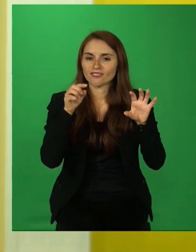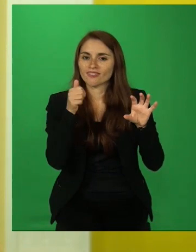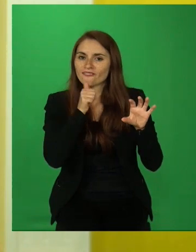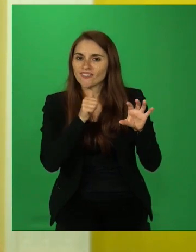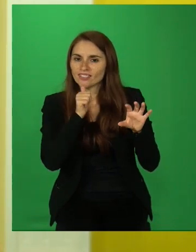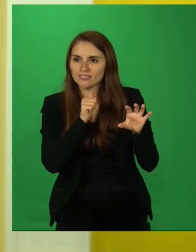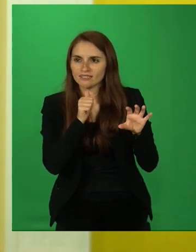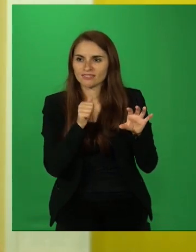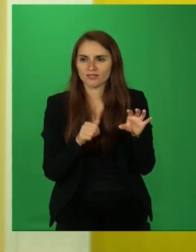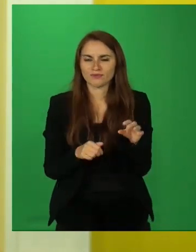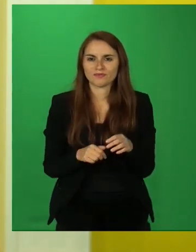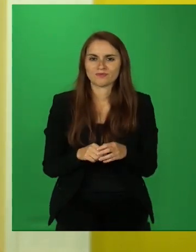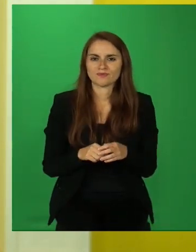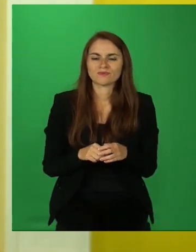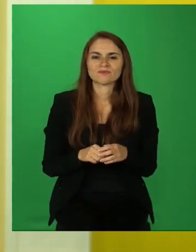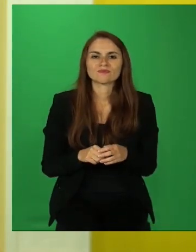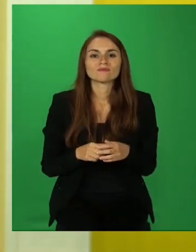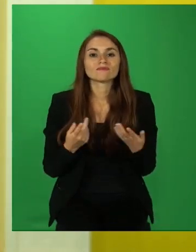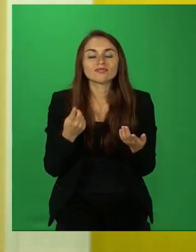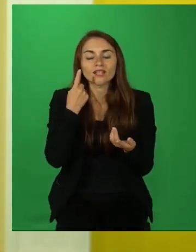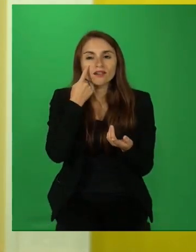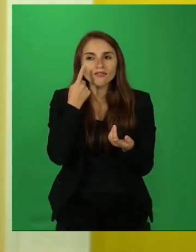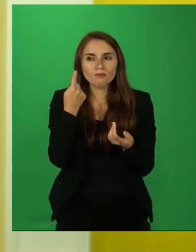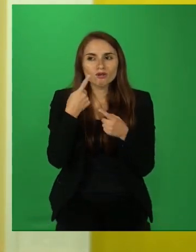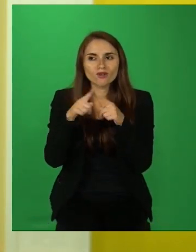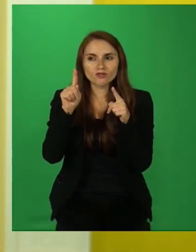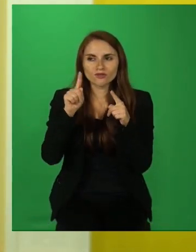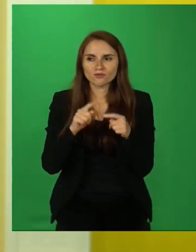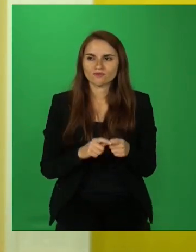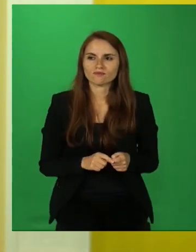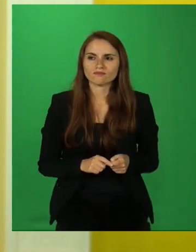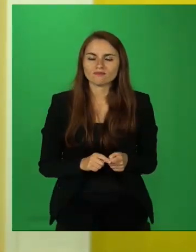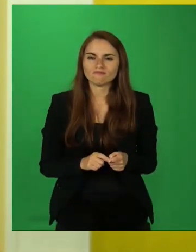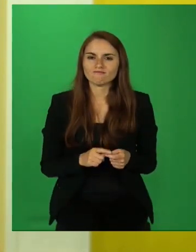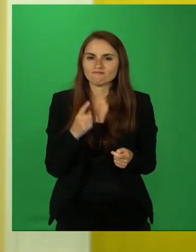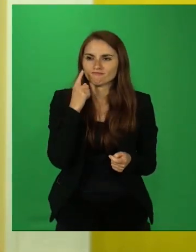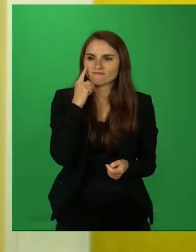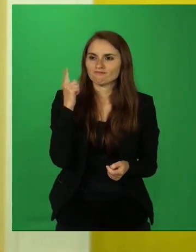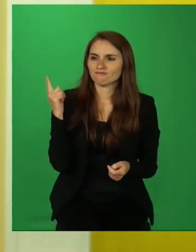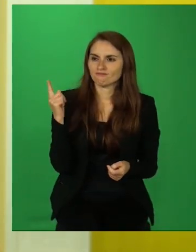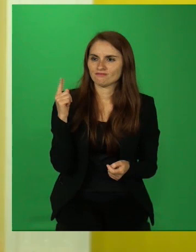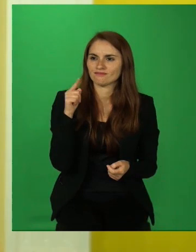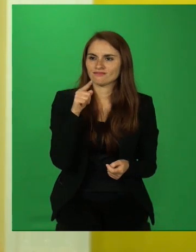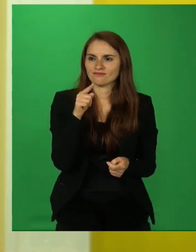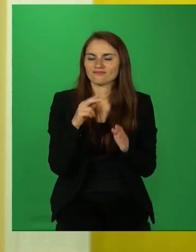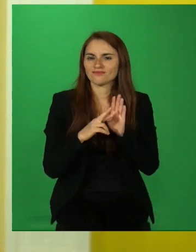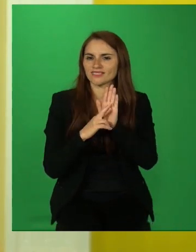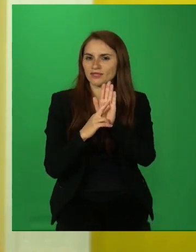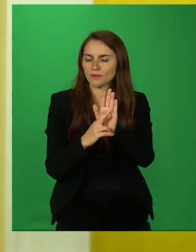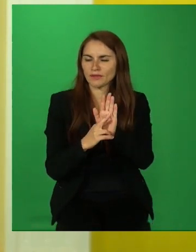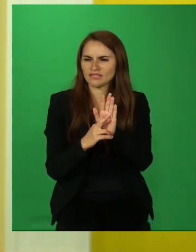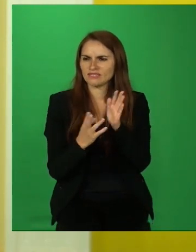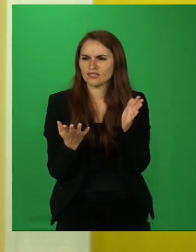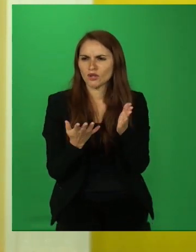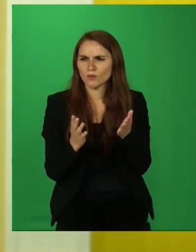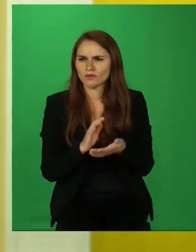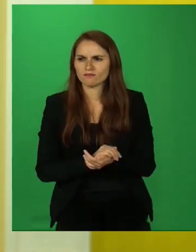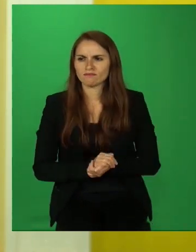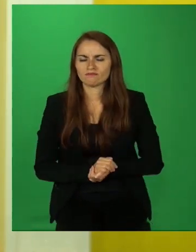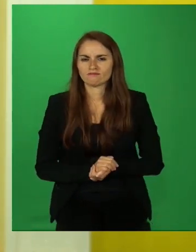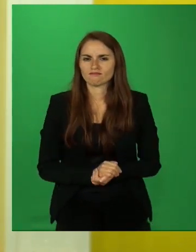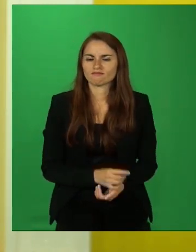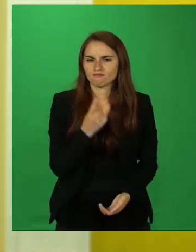multiplicación de números enteros veamos el otro ejercicio de representación mira